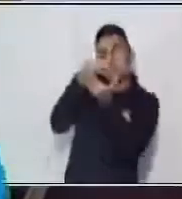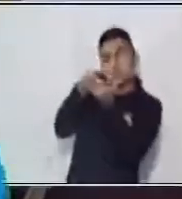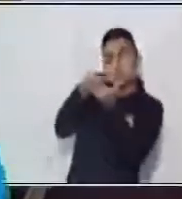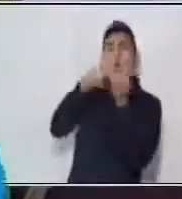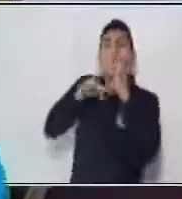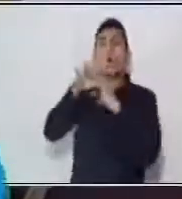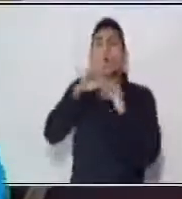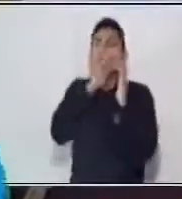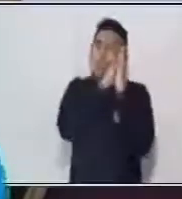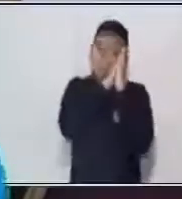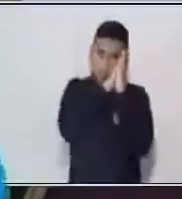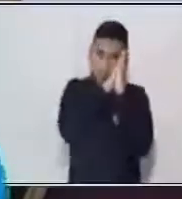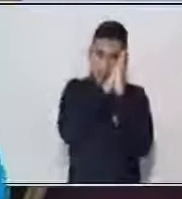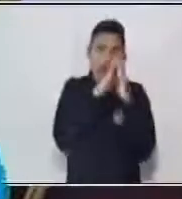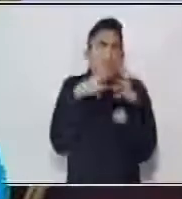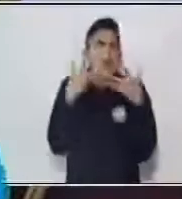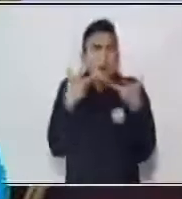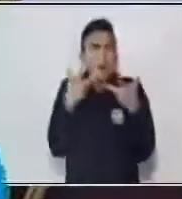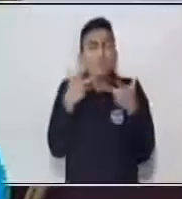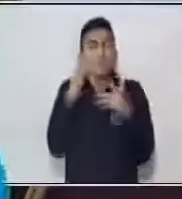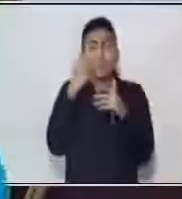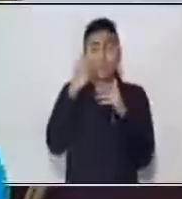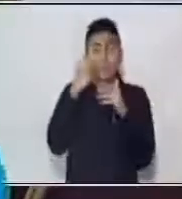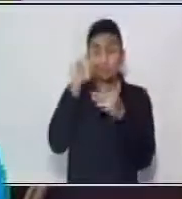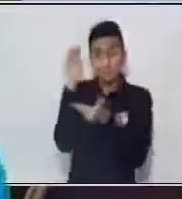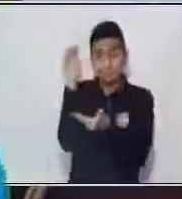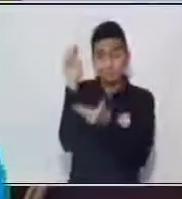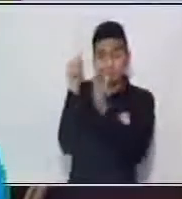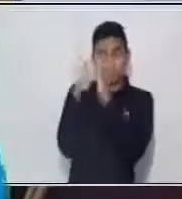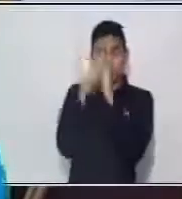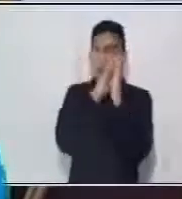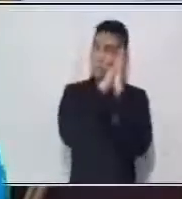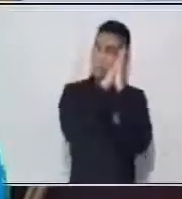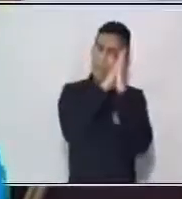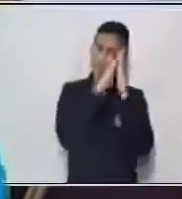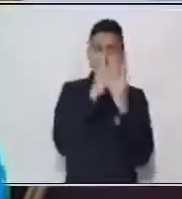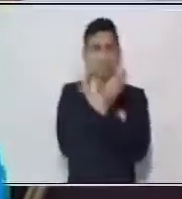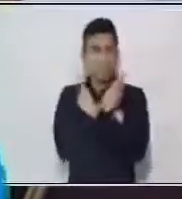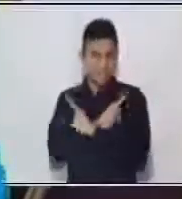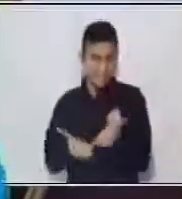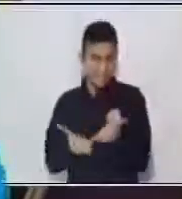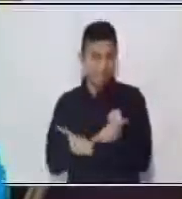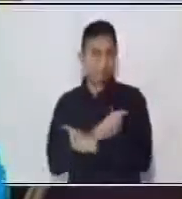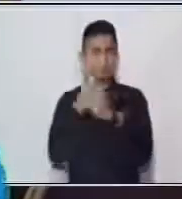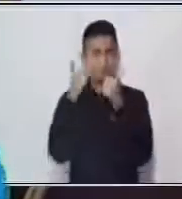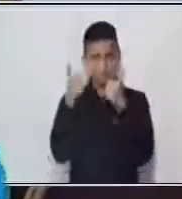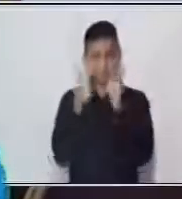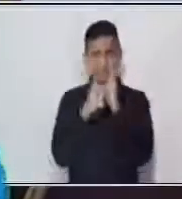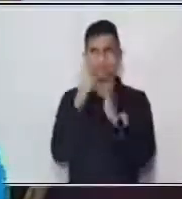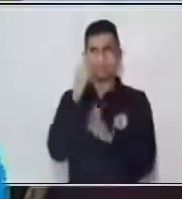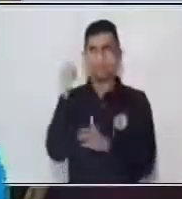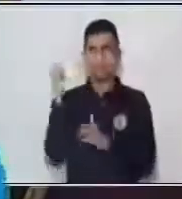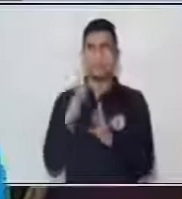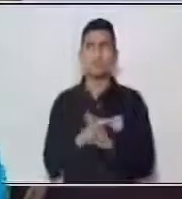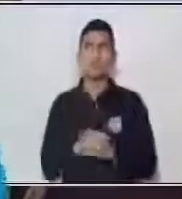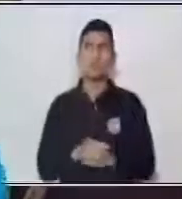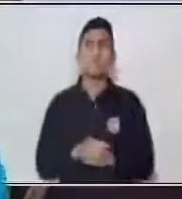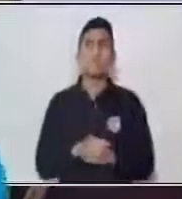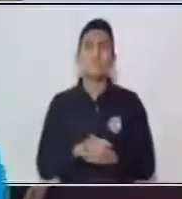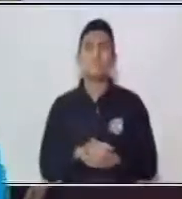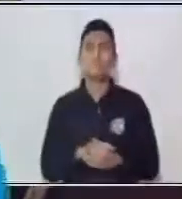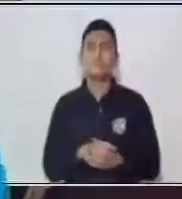Dormir. El osito está durmiendo o descansando. Cualquiera de las dos acciones está muy bien. ¿Sí? Perfecto.